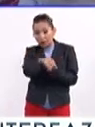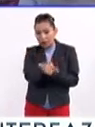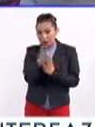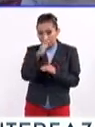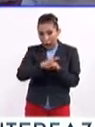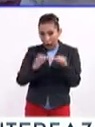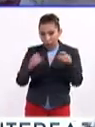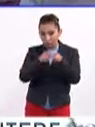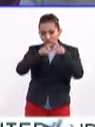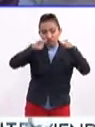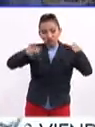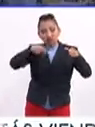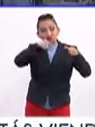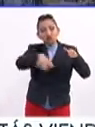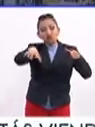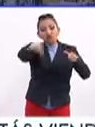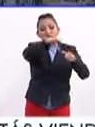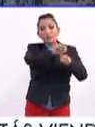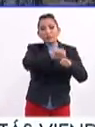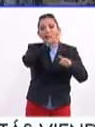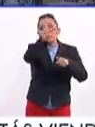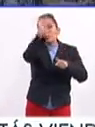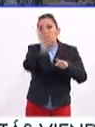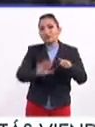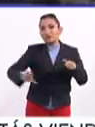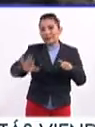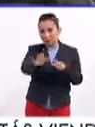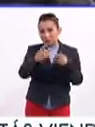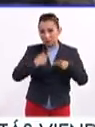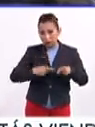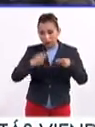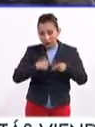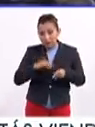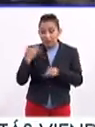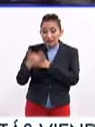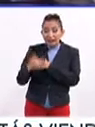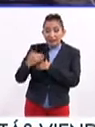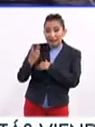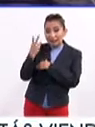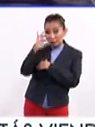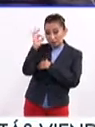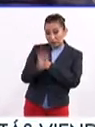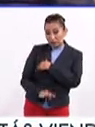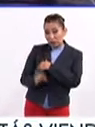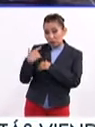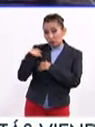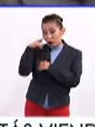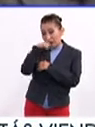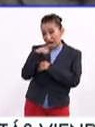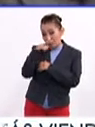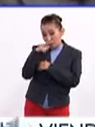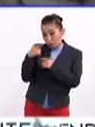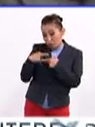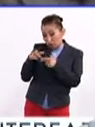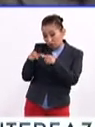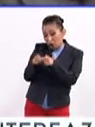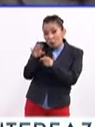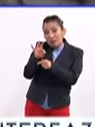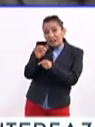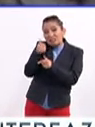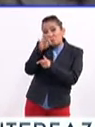las dominantes, están presentes en el 97% de la población, mientras que el 3% restante de la población habla